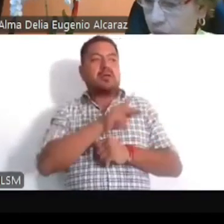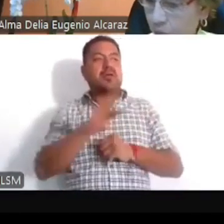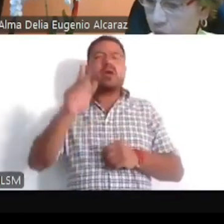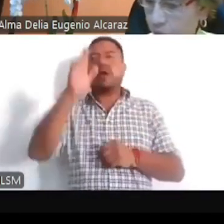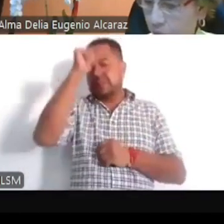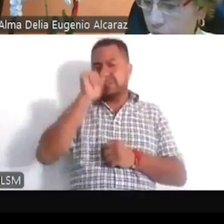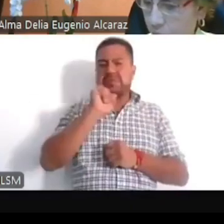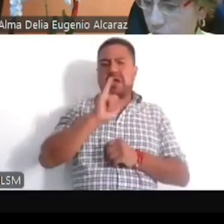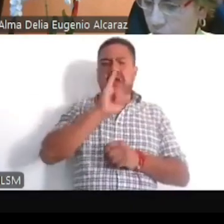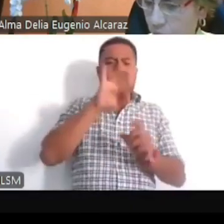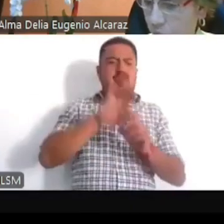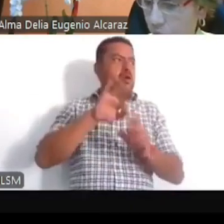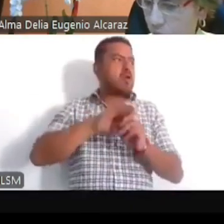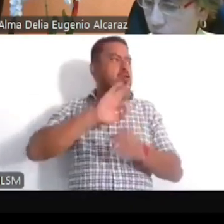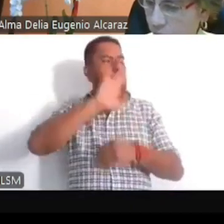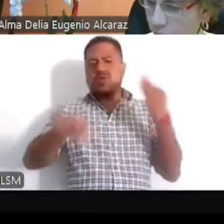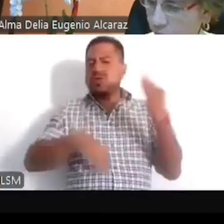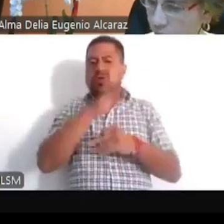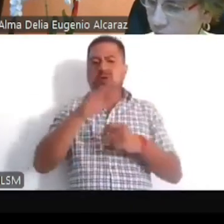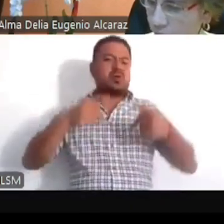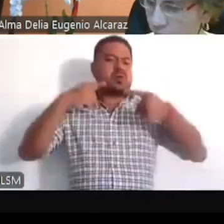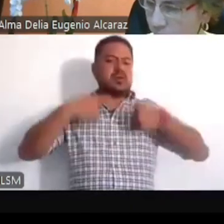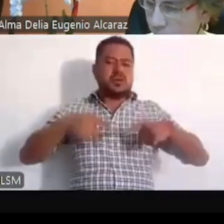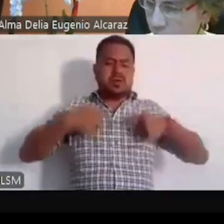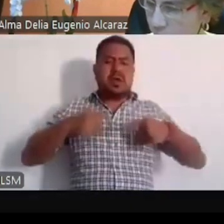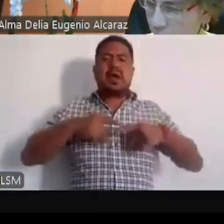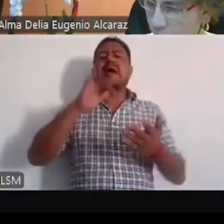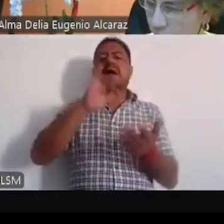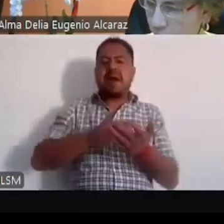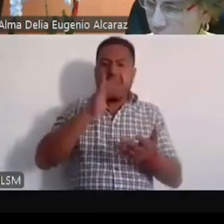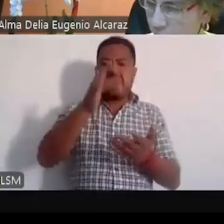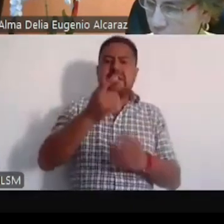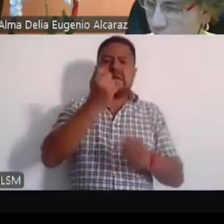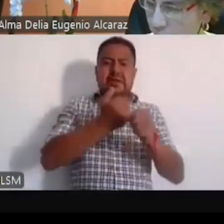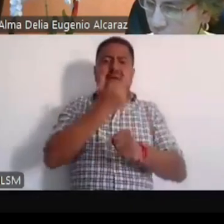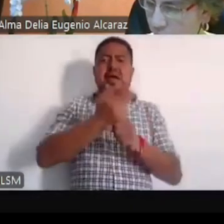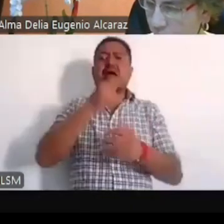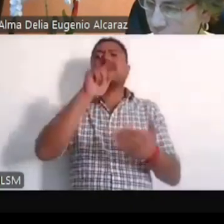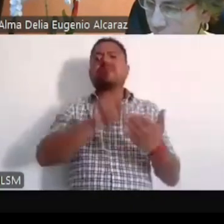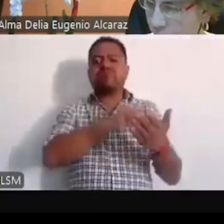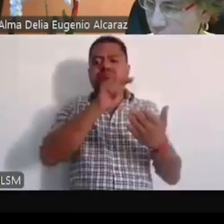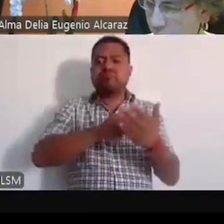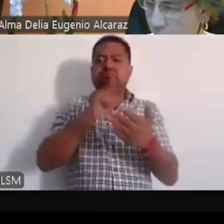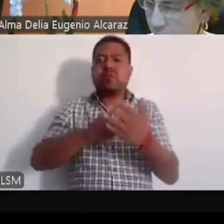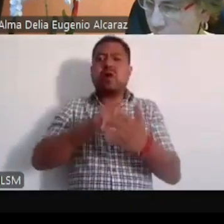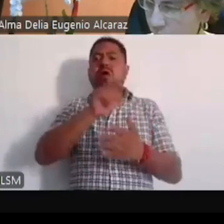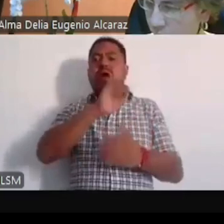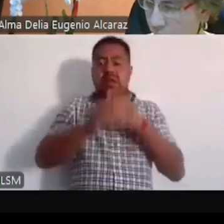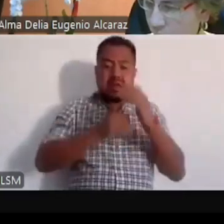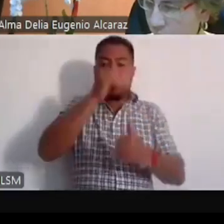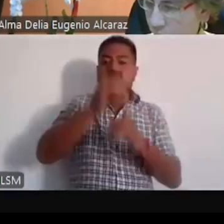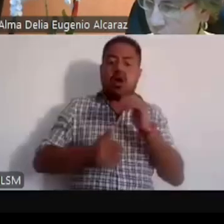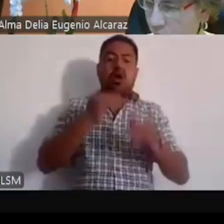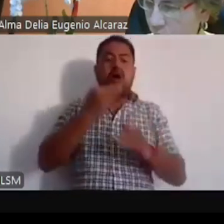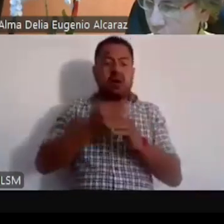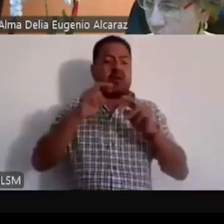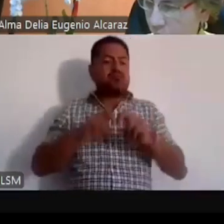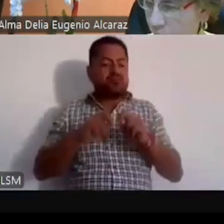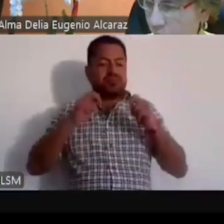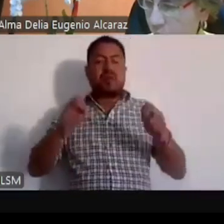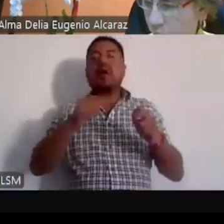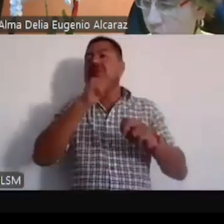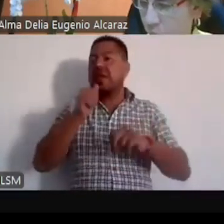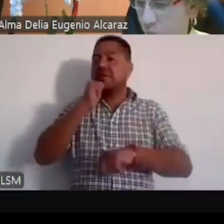fue aprobado por unanimidad de votos Gracias secretario sir recabar las firmas a la conclusión de esta sesión y en consecuencia